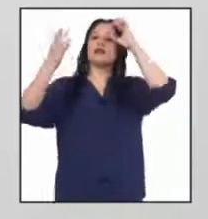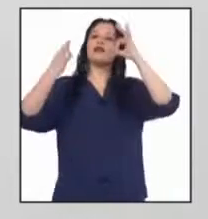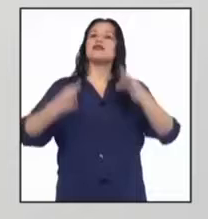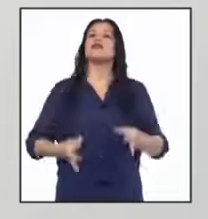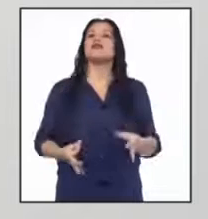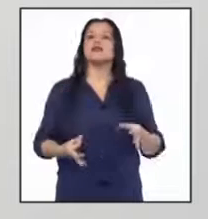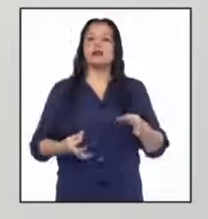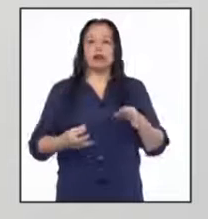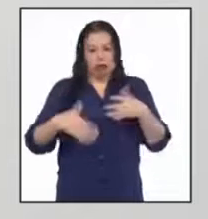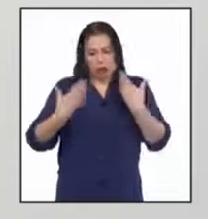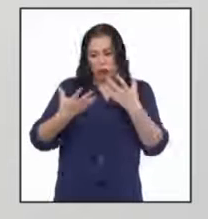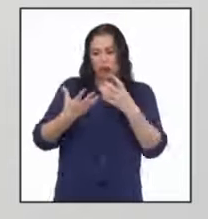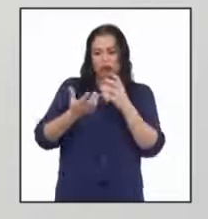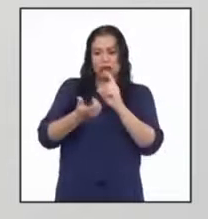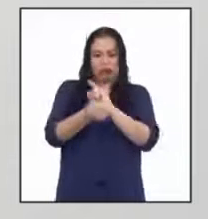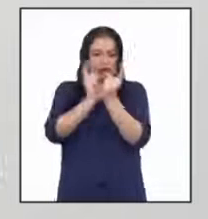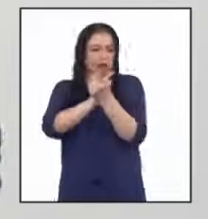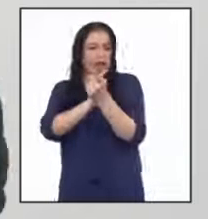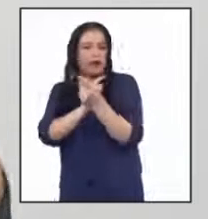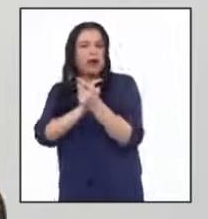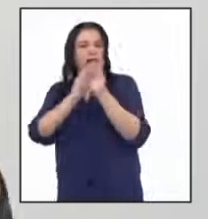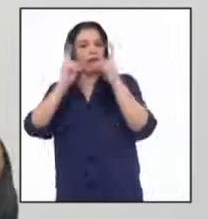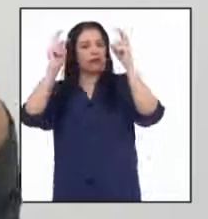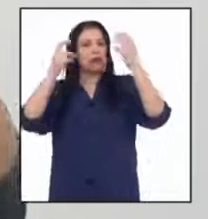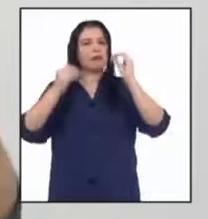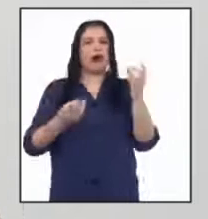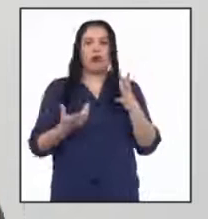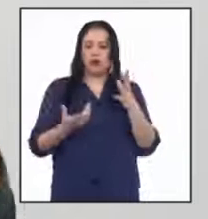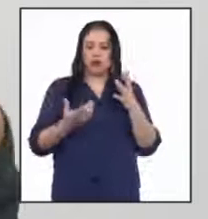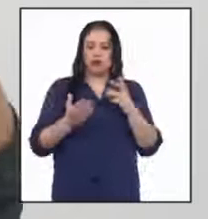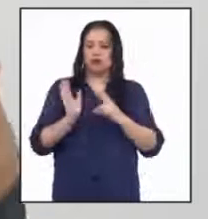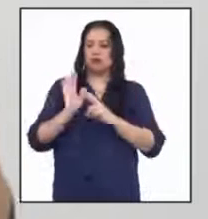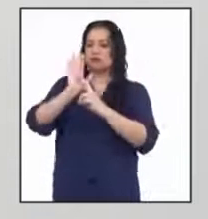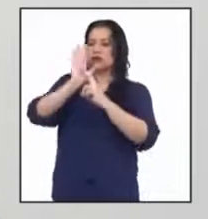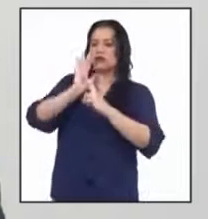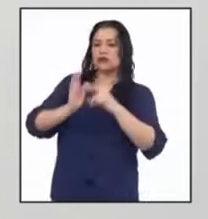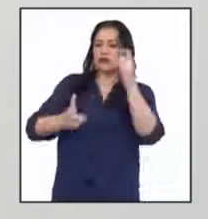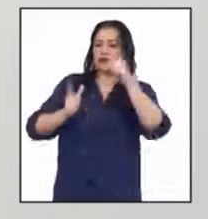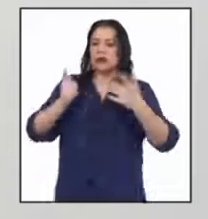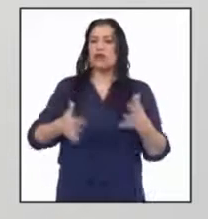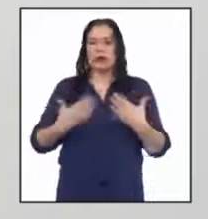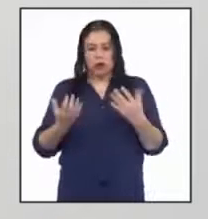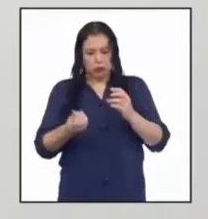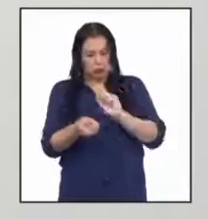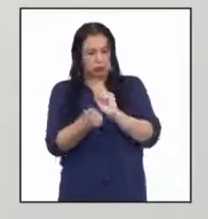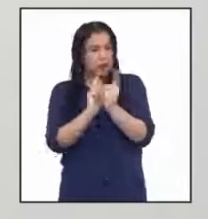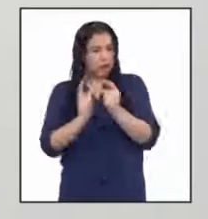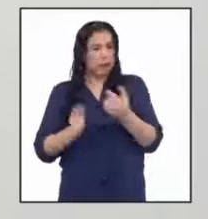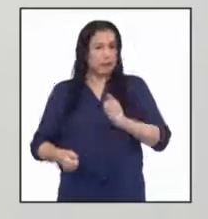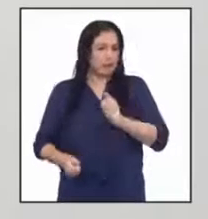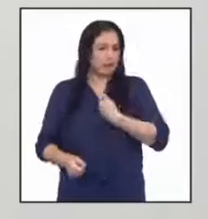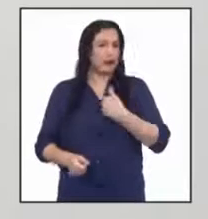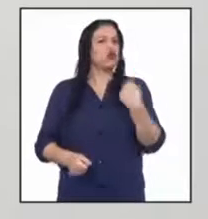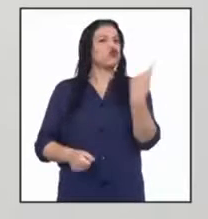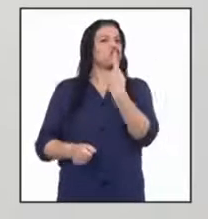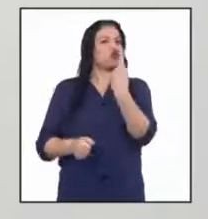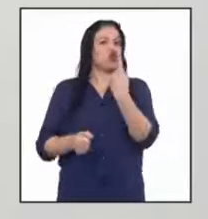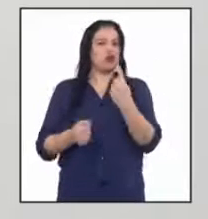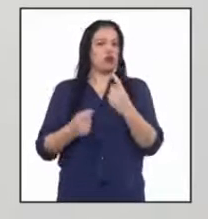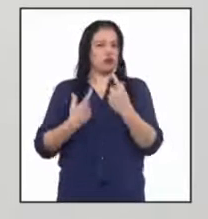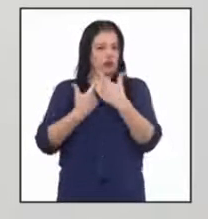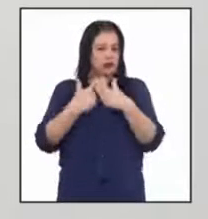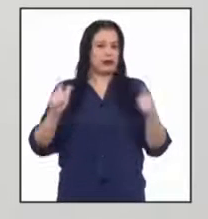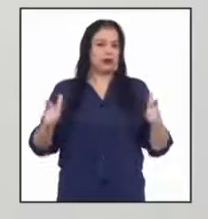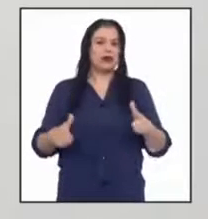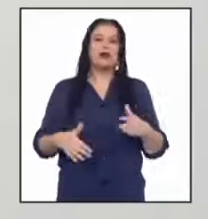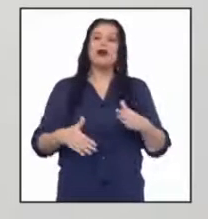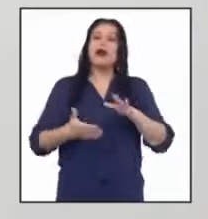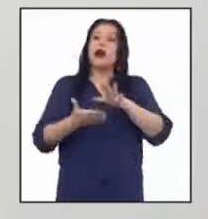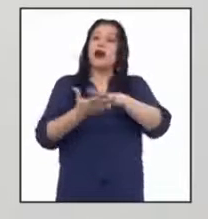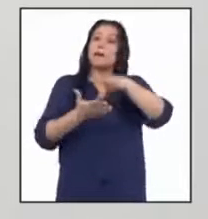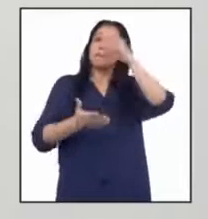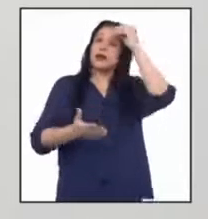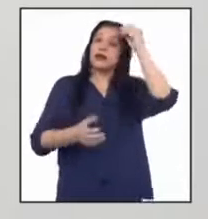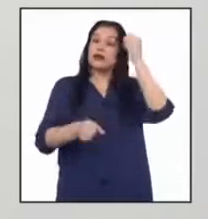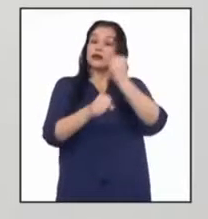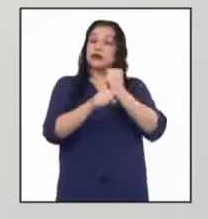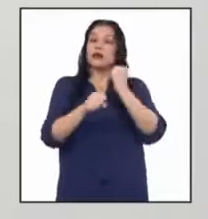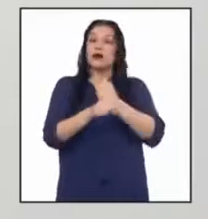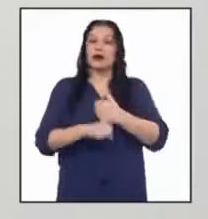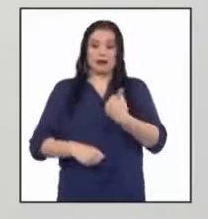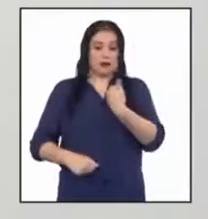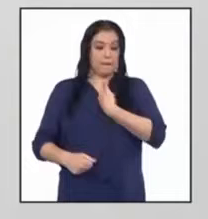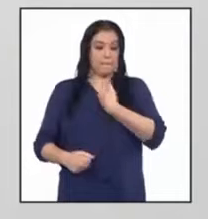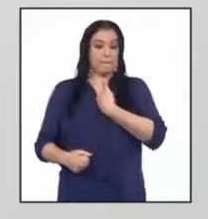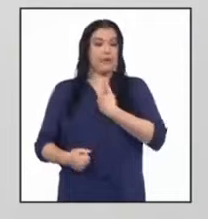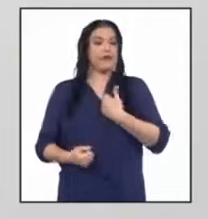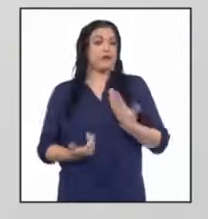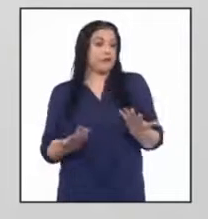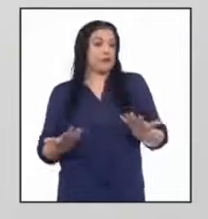de variar el tema o el personaje en el momento que considere adecuado. Se aprende a trabajar con autonomía porque